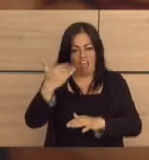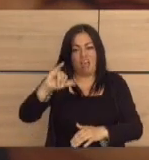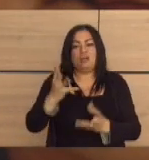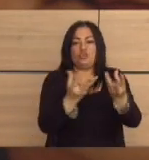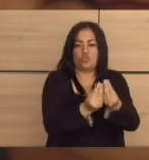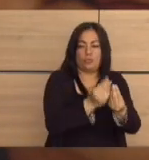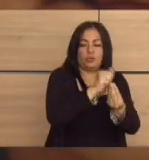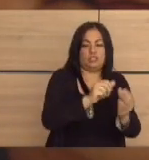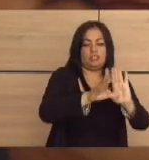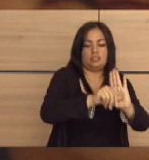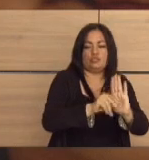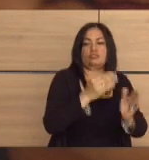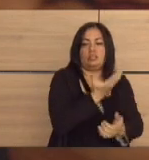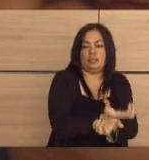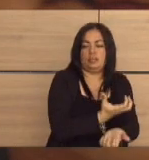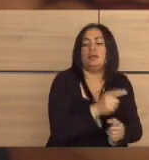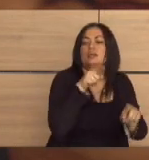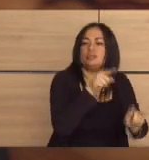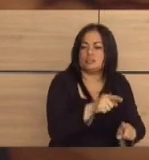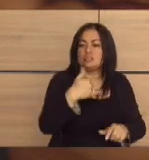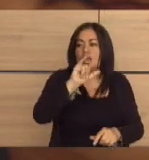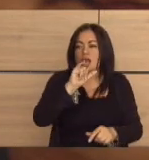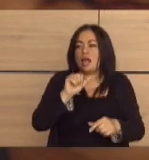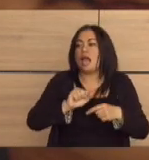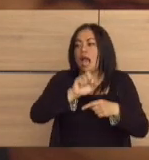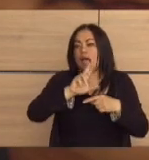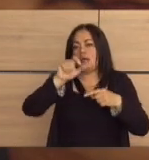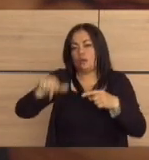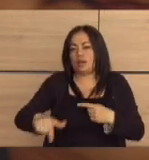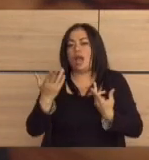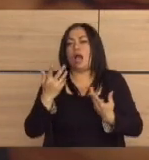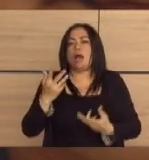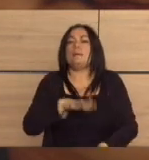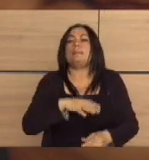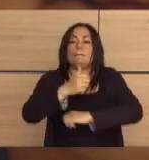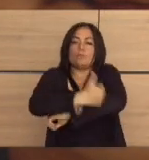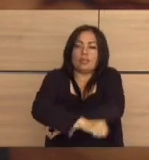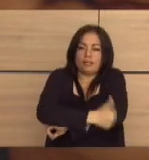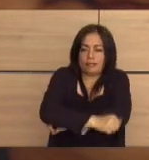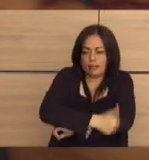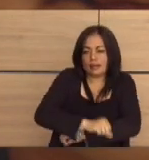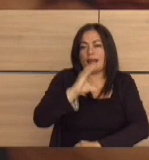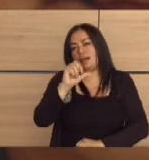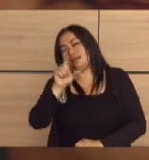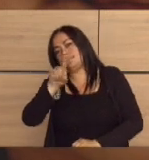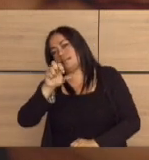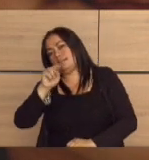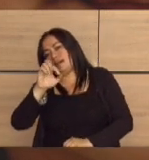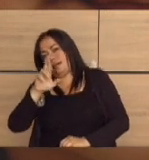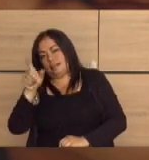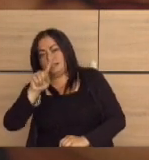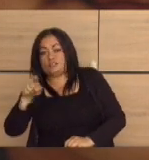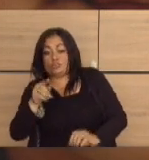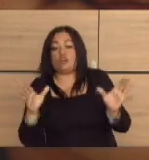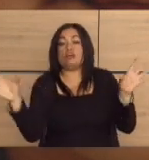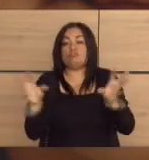Sociales. Ejemplo de ello es lo realizado en Arauca, en Boyacá y en Casanare, con motivo de la conmemoración del Bicentenario.